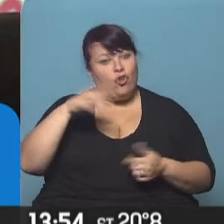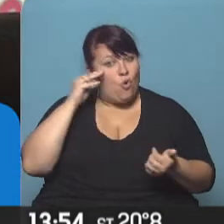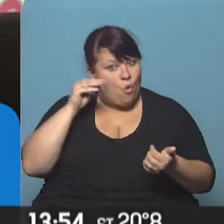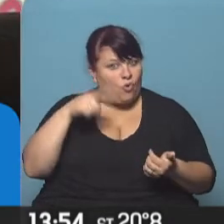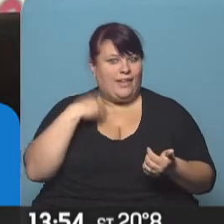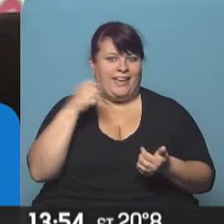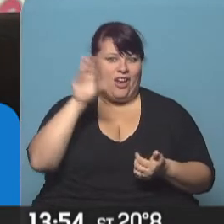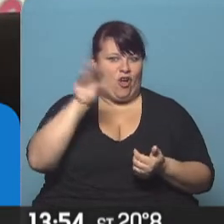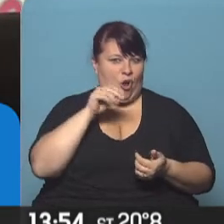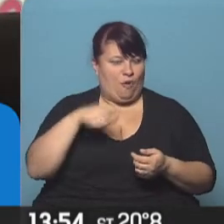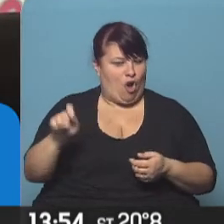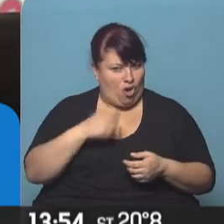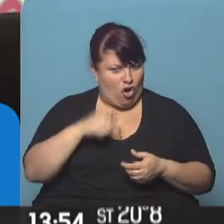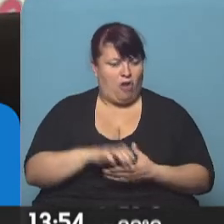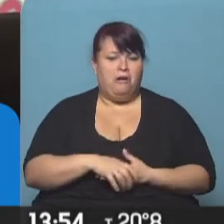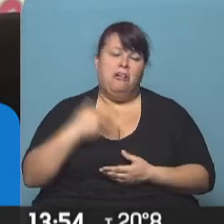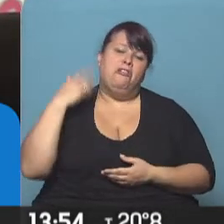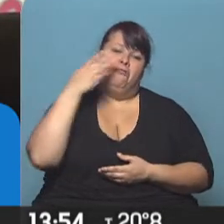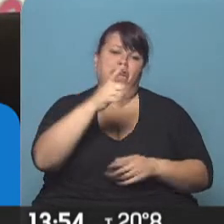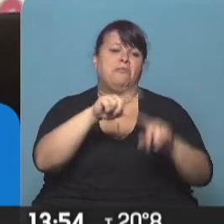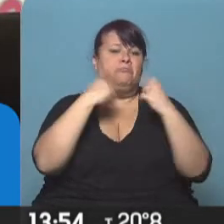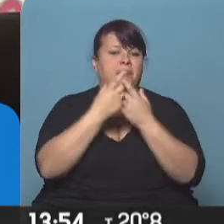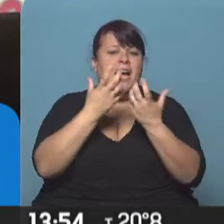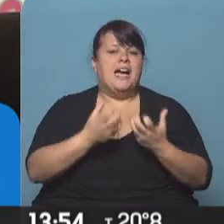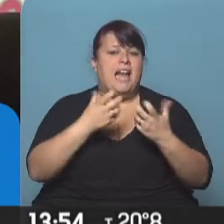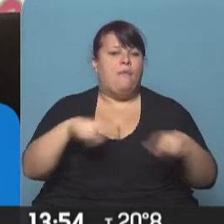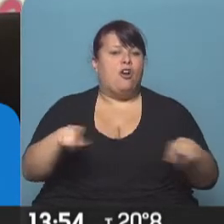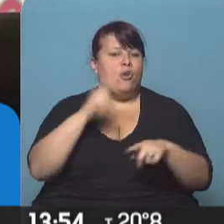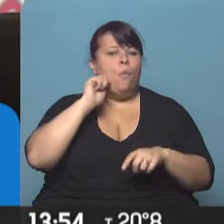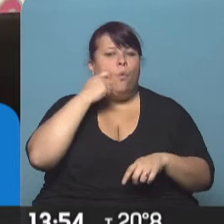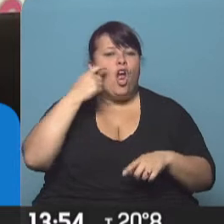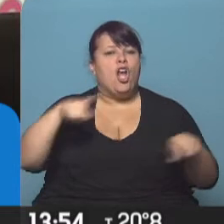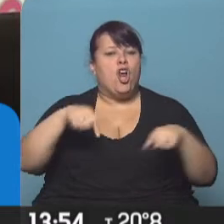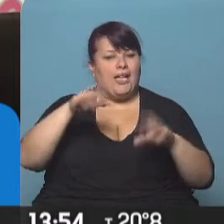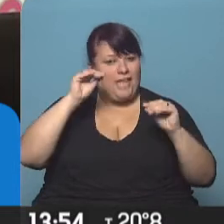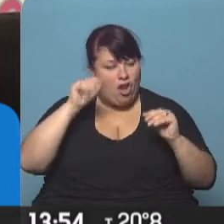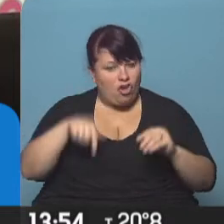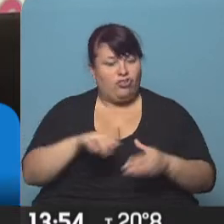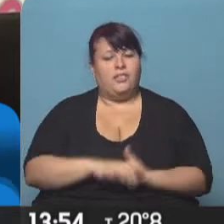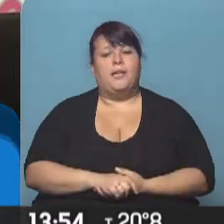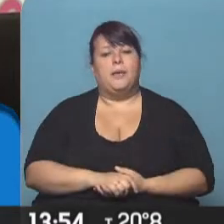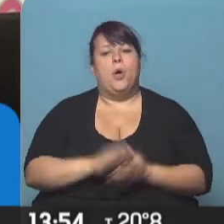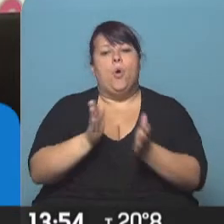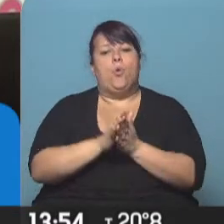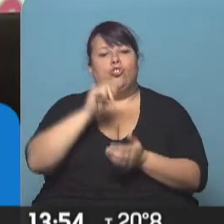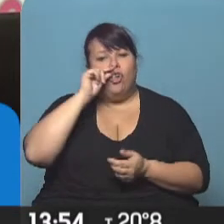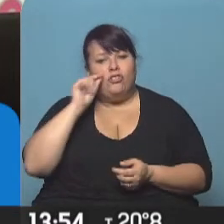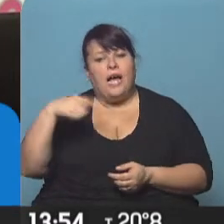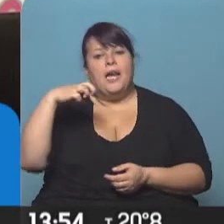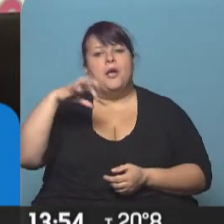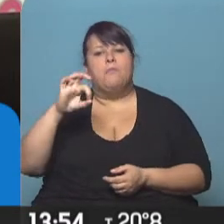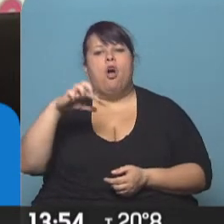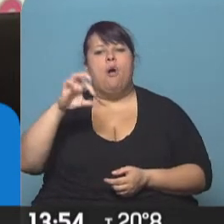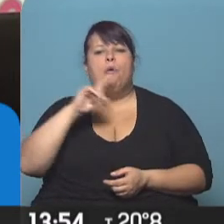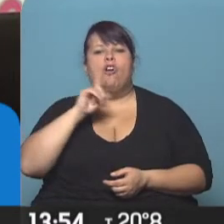y tratábamos de cantar esos rock and roll. Y nos fuimos a un estudio y grabamos Buen Rock Esta Noche. Con Charlie grabamos